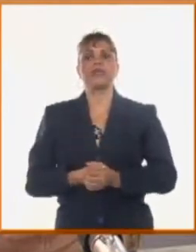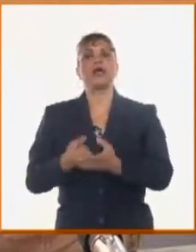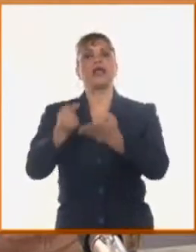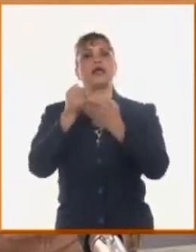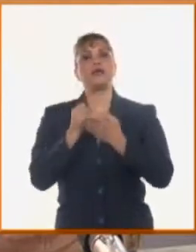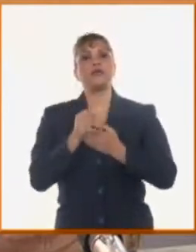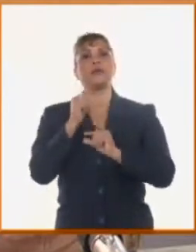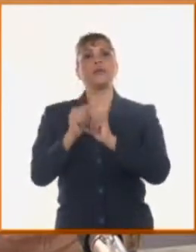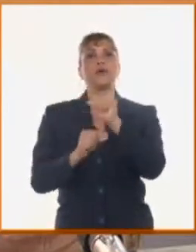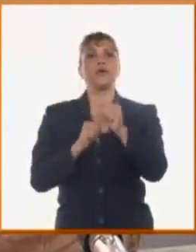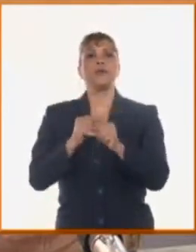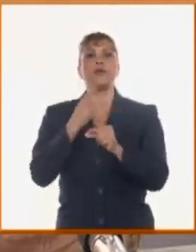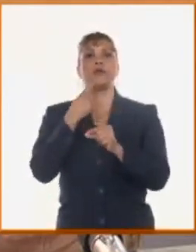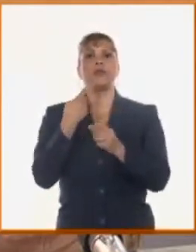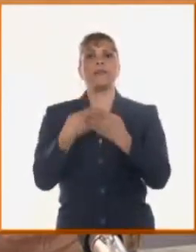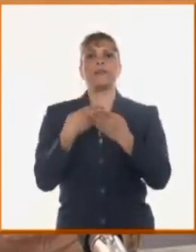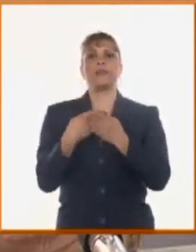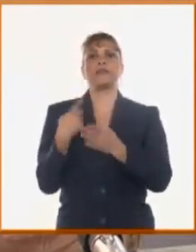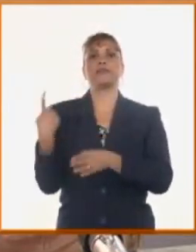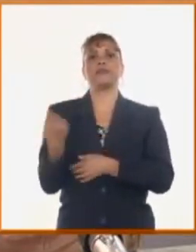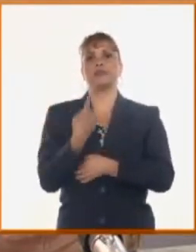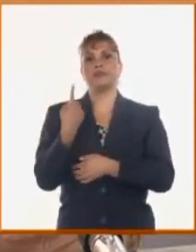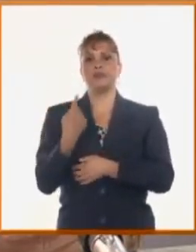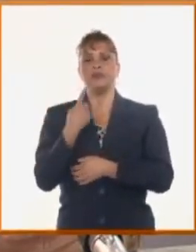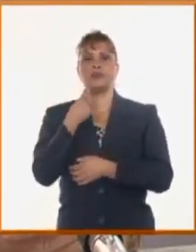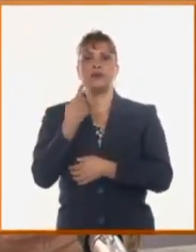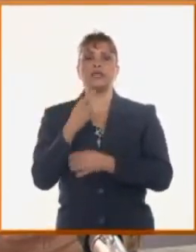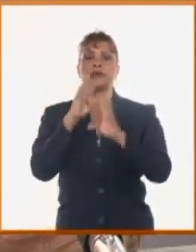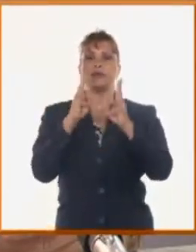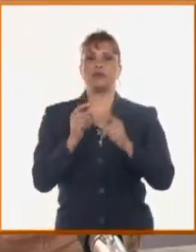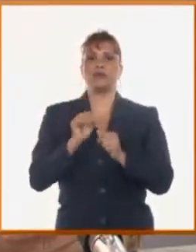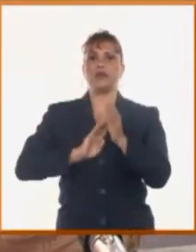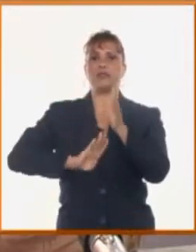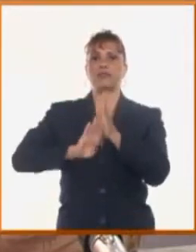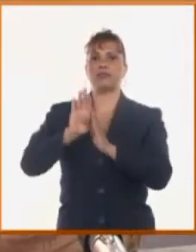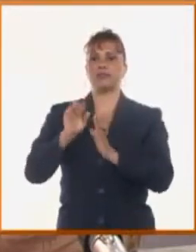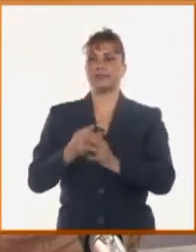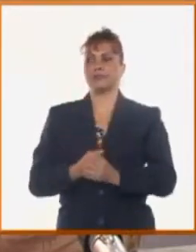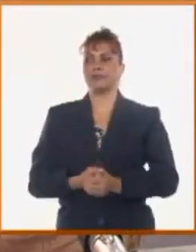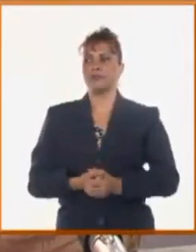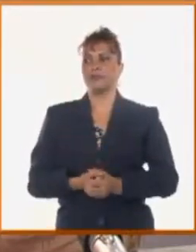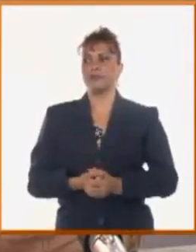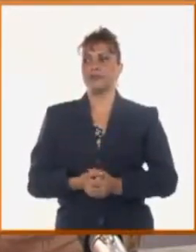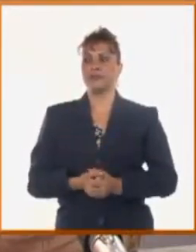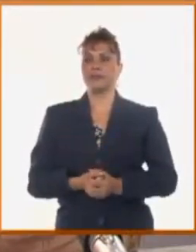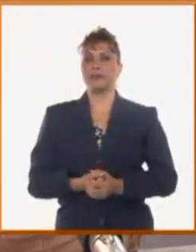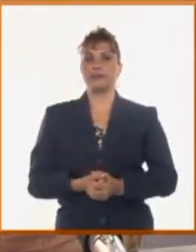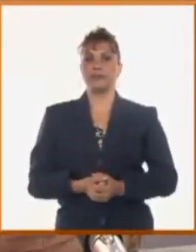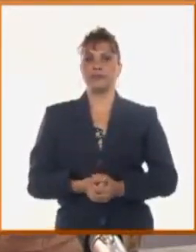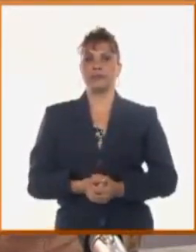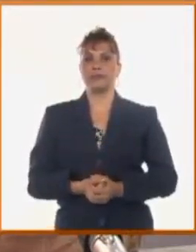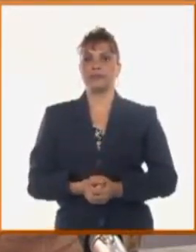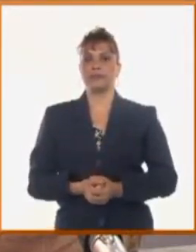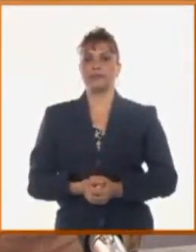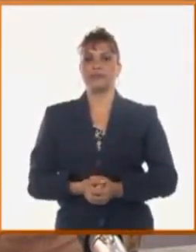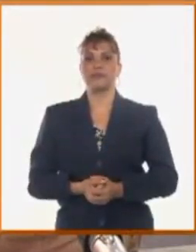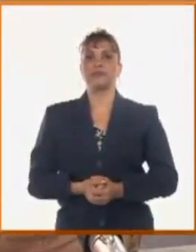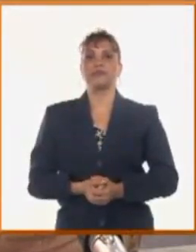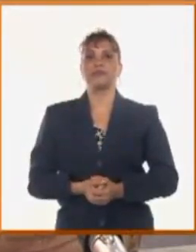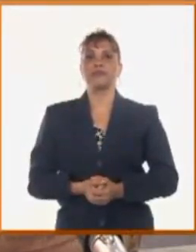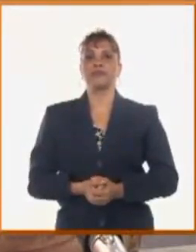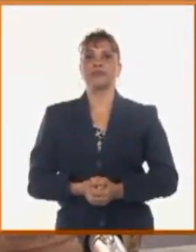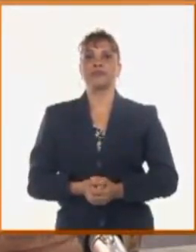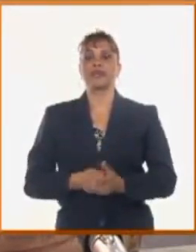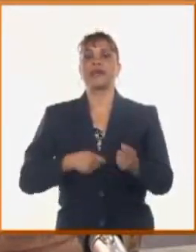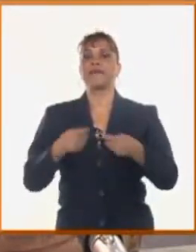haciendo Solintel ha estado en función de consolidar esos resultados. Vamos hacia una mejor posición, creo que deben de llegar mejoras financieras, han